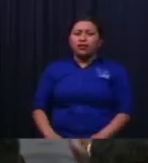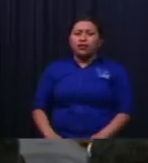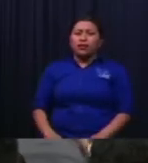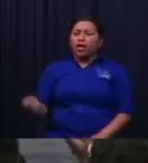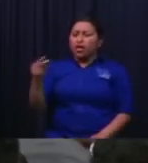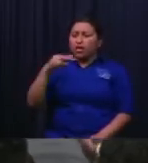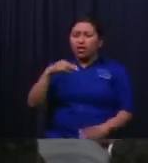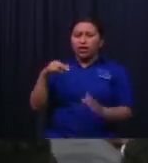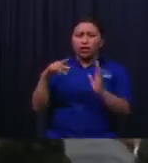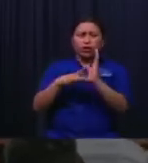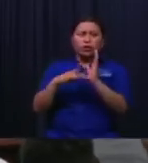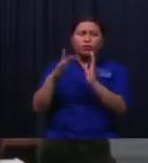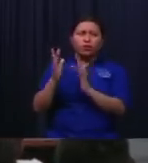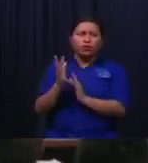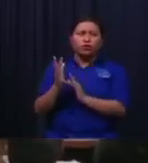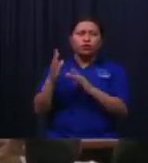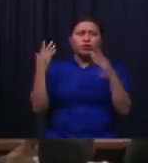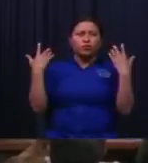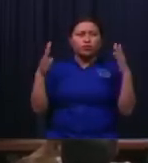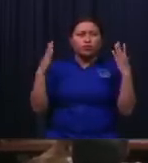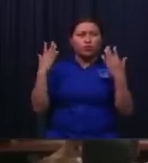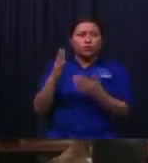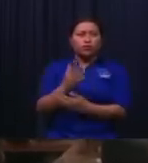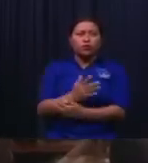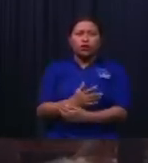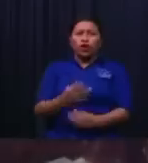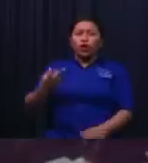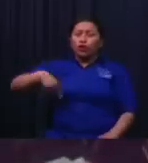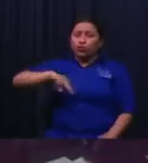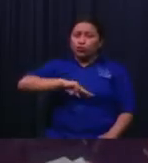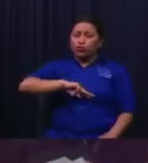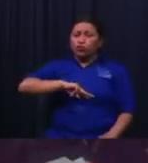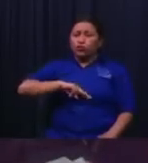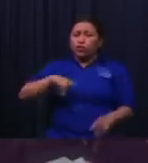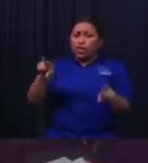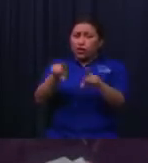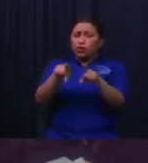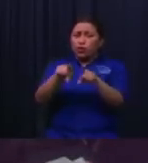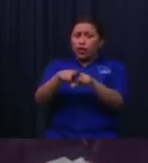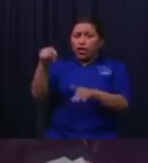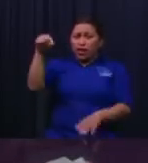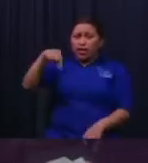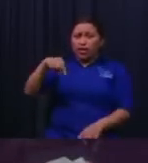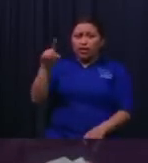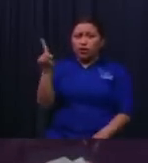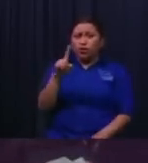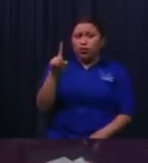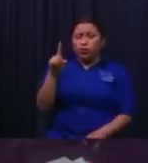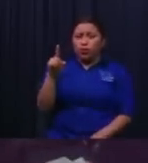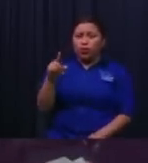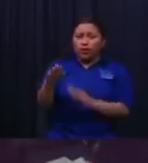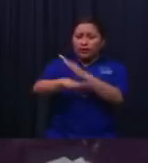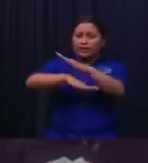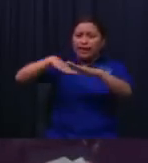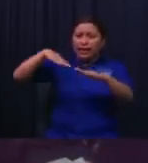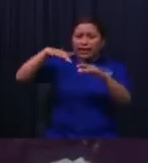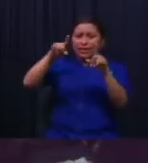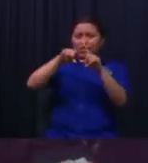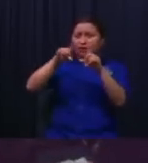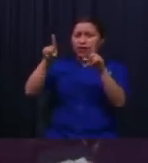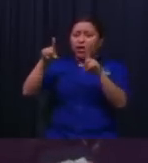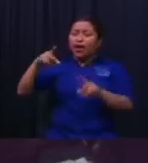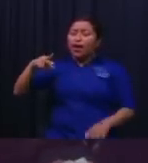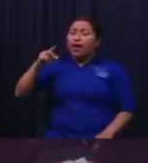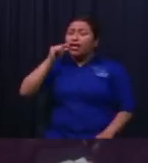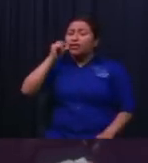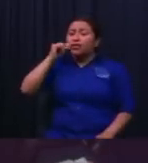nombre poderoso de Jesús. No vamos a salir igual como entramos. Amén. Señor está haciendo algo